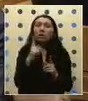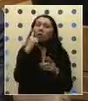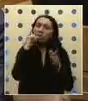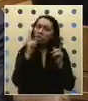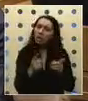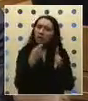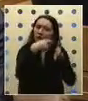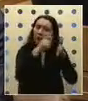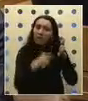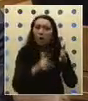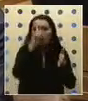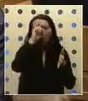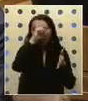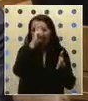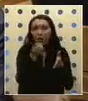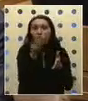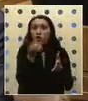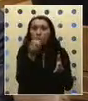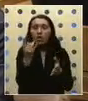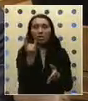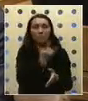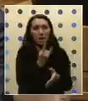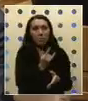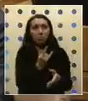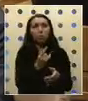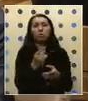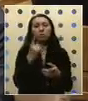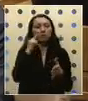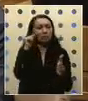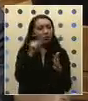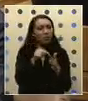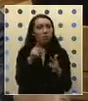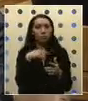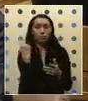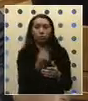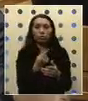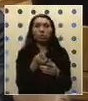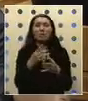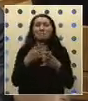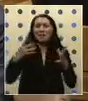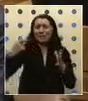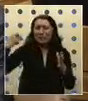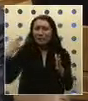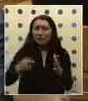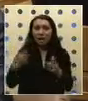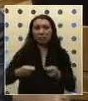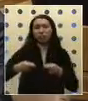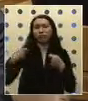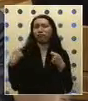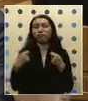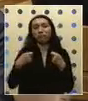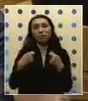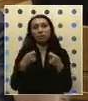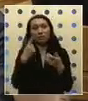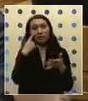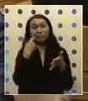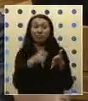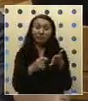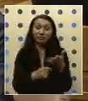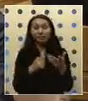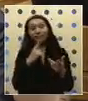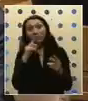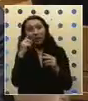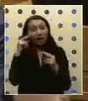evaluación del hospital de la Florida y Maipú. Desde el punto de vista nuestro, esos resultaron más caros, resultaron de una calidad discutible que hay que